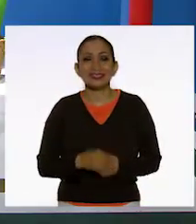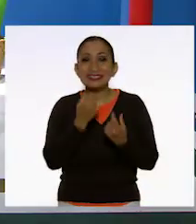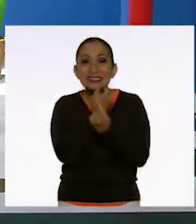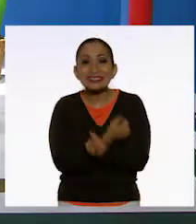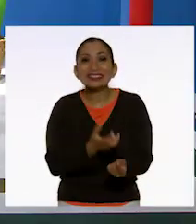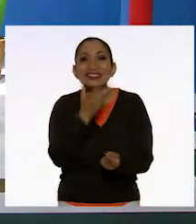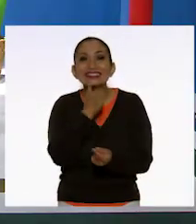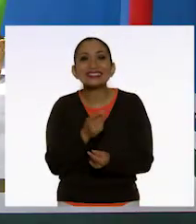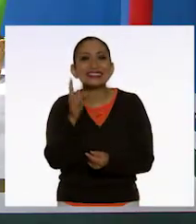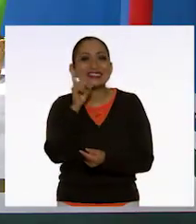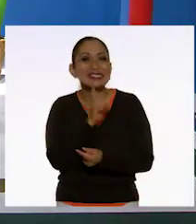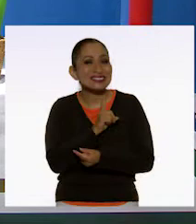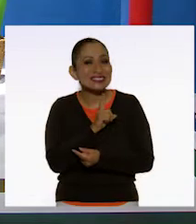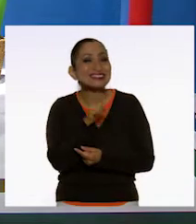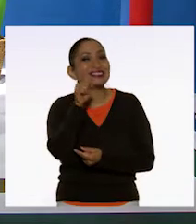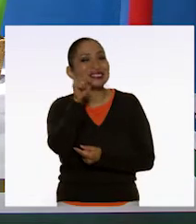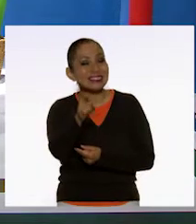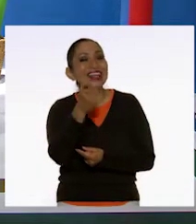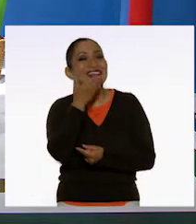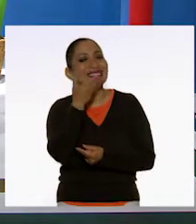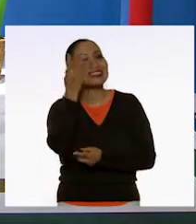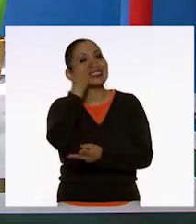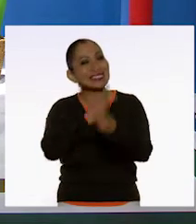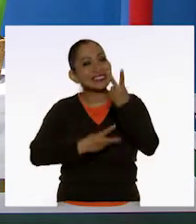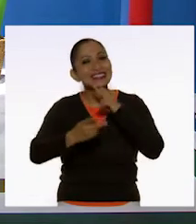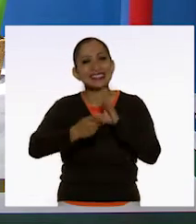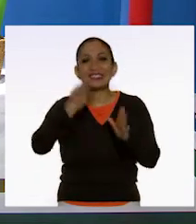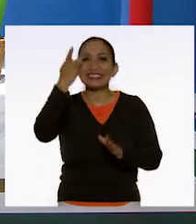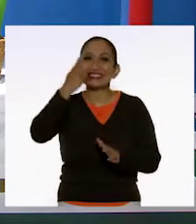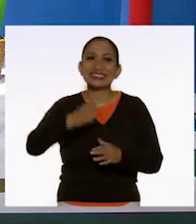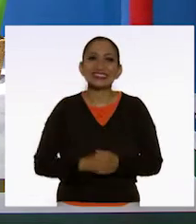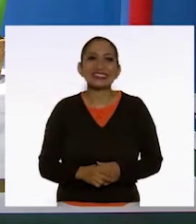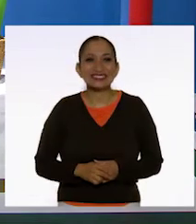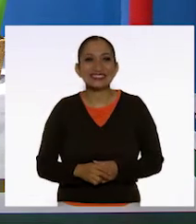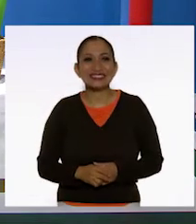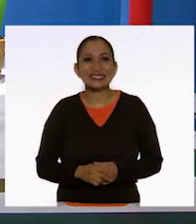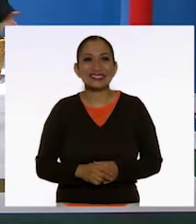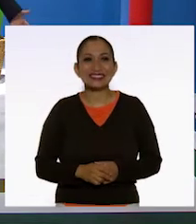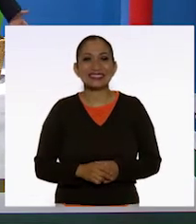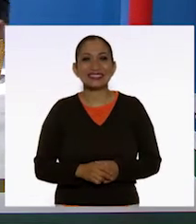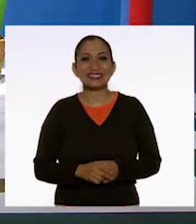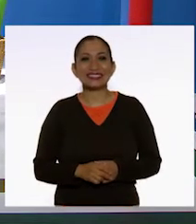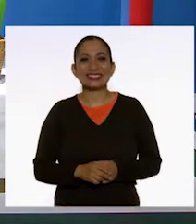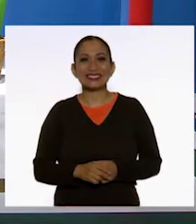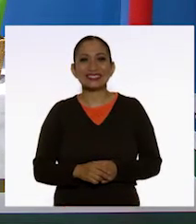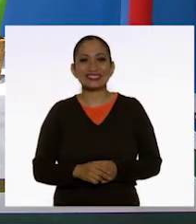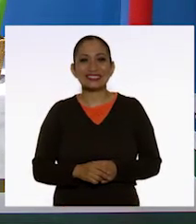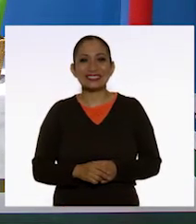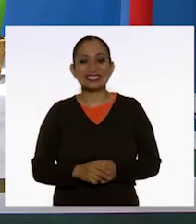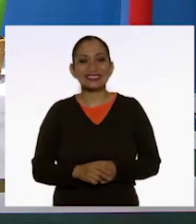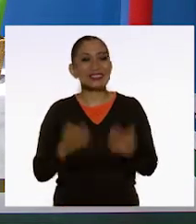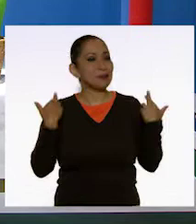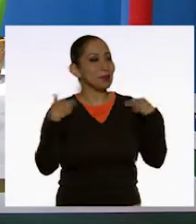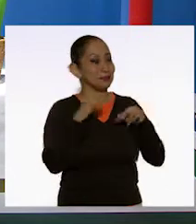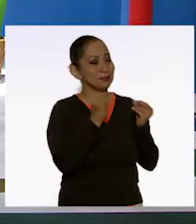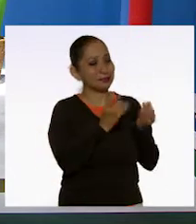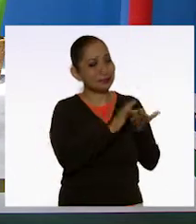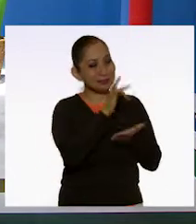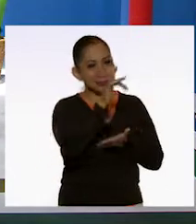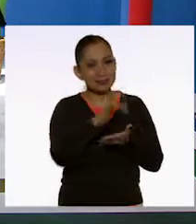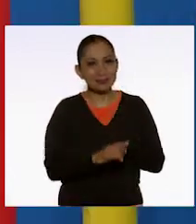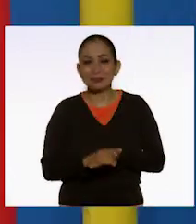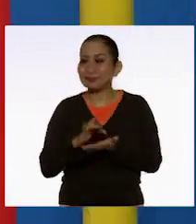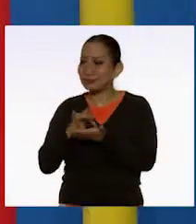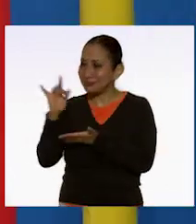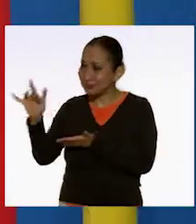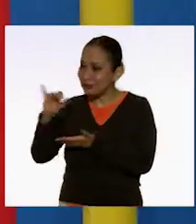Niñas y niños, sean nuevamente bienvenidas y bienvenidos. Maestro, muchísimas gracias.